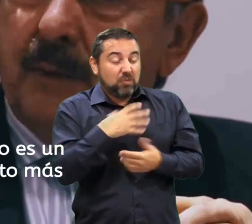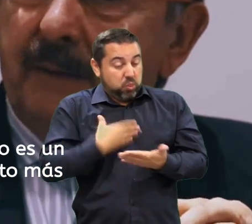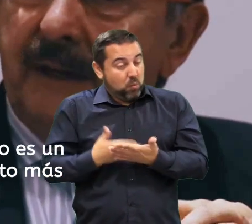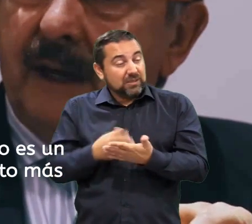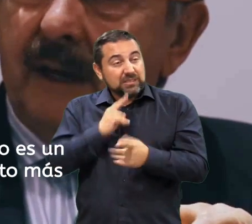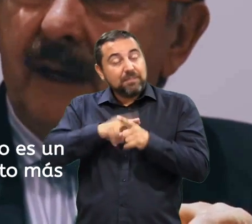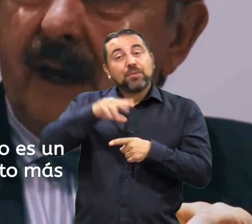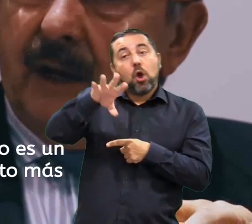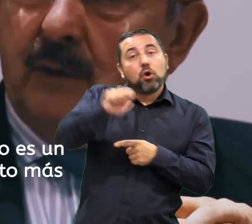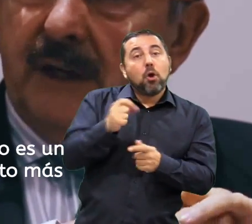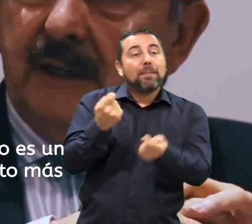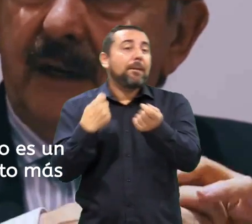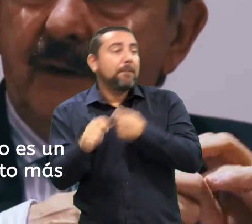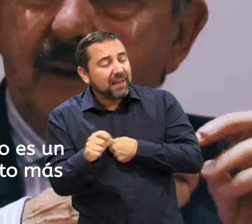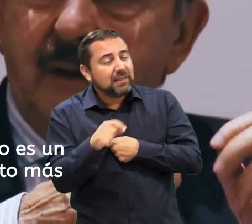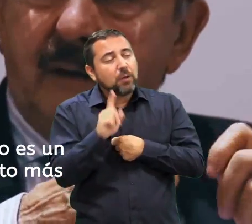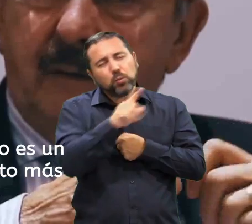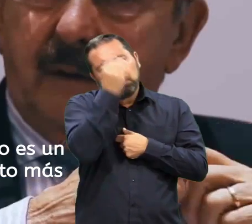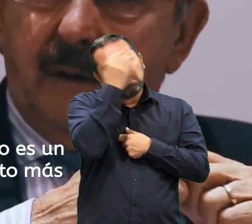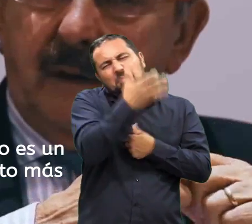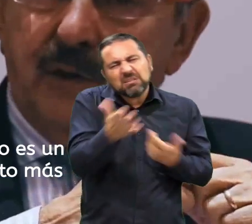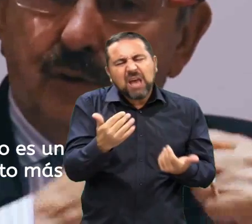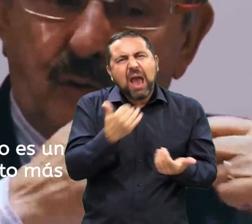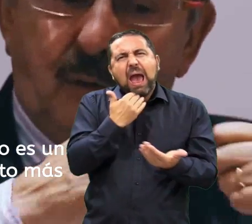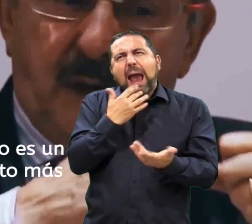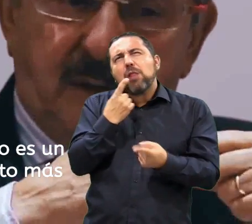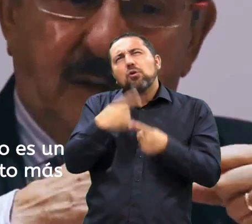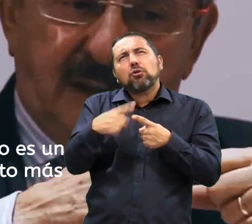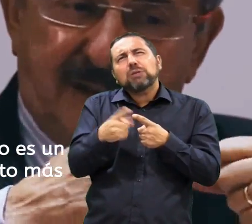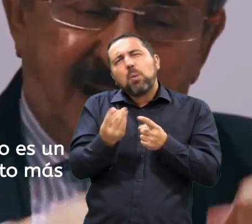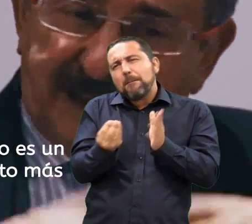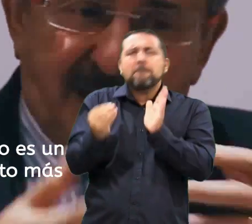de compraventa, a tu criterio, es un